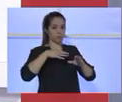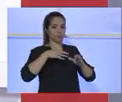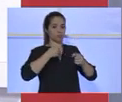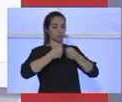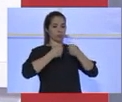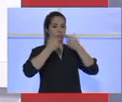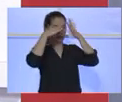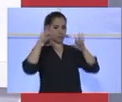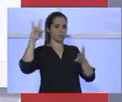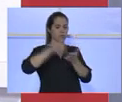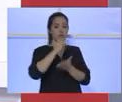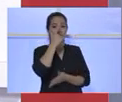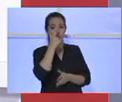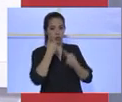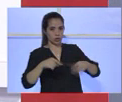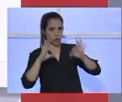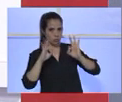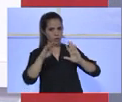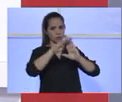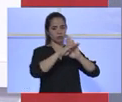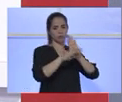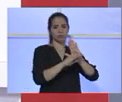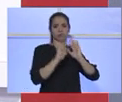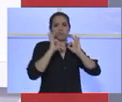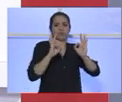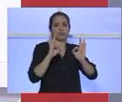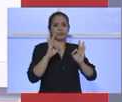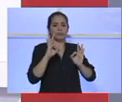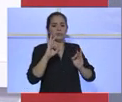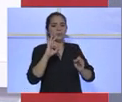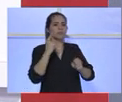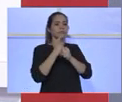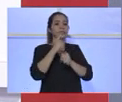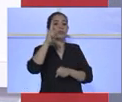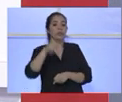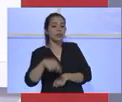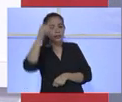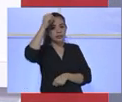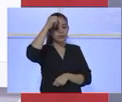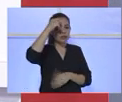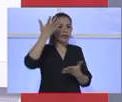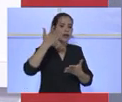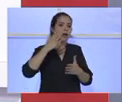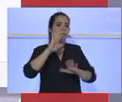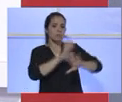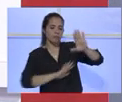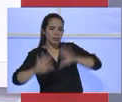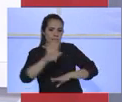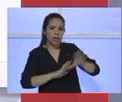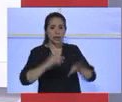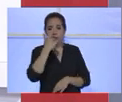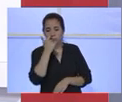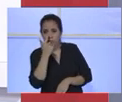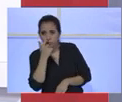aeronáutica, sí. Y tiene como principio o misión institucional normar, certificar, vigilar y garantizar que